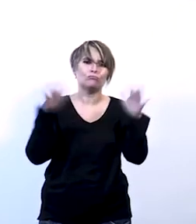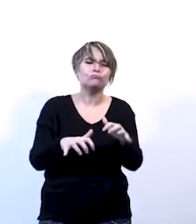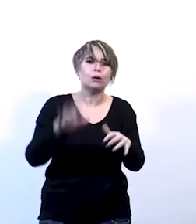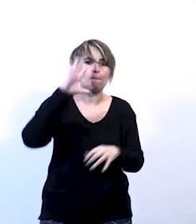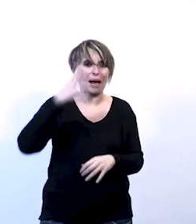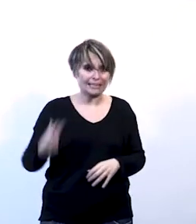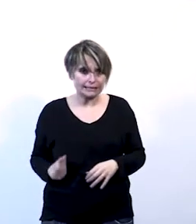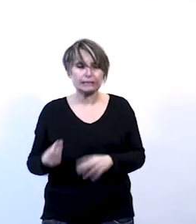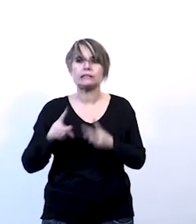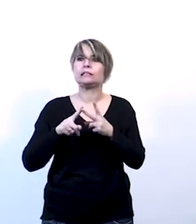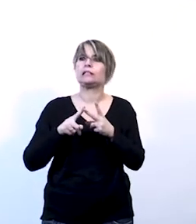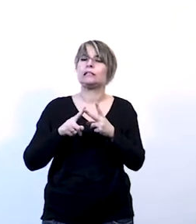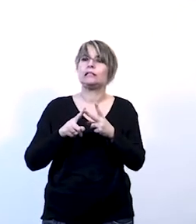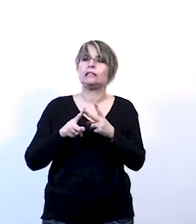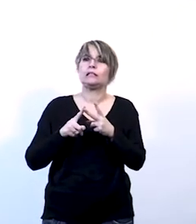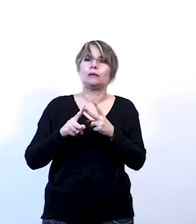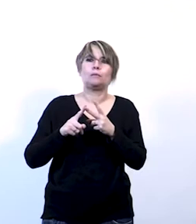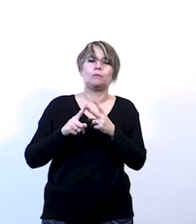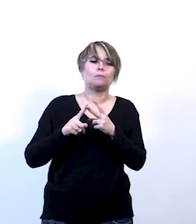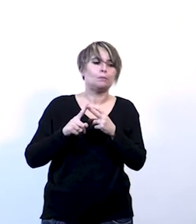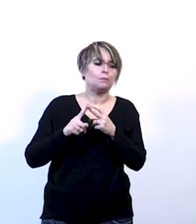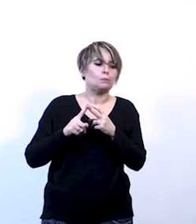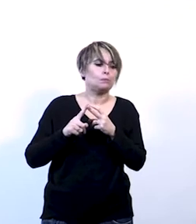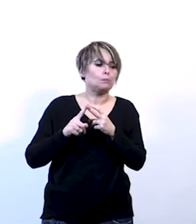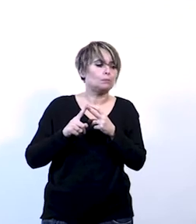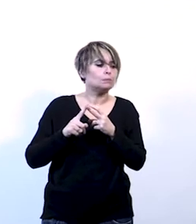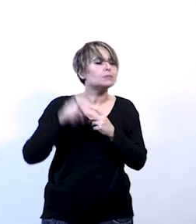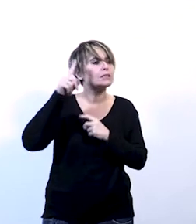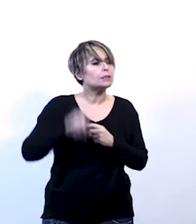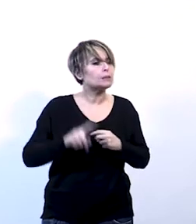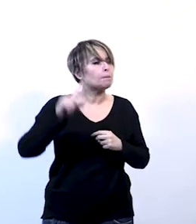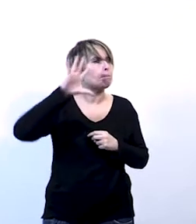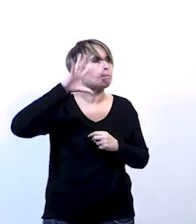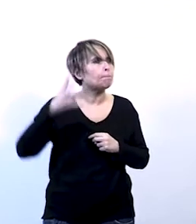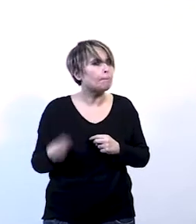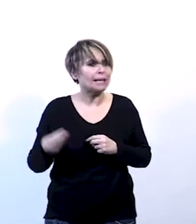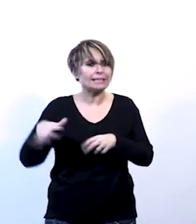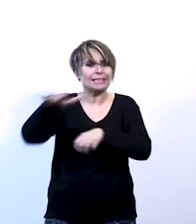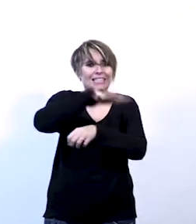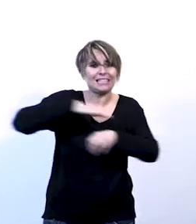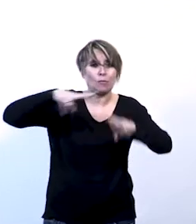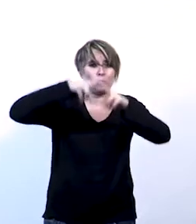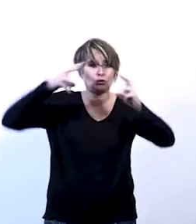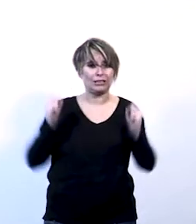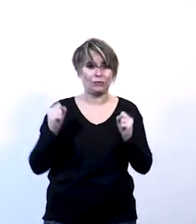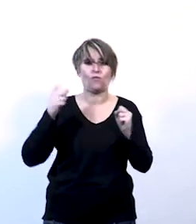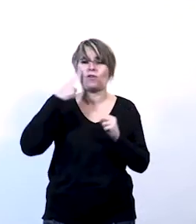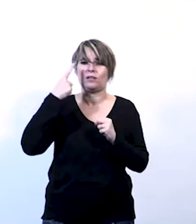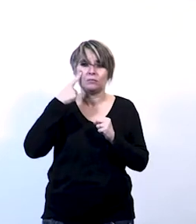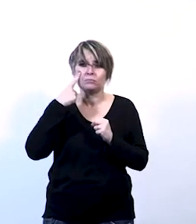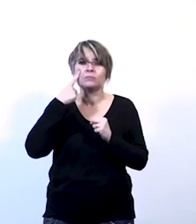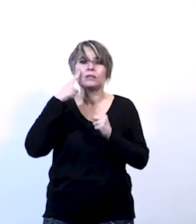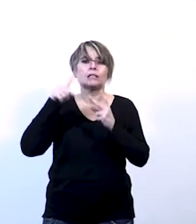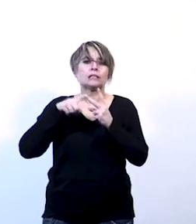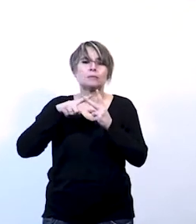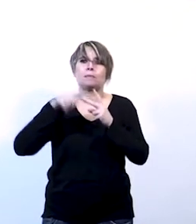de Palestina, palestinas del... Del, de campos de refugiados en muchos lugares, palestinas